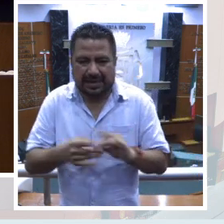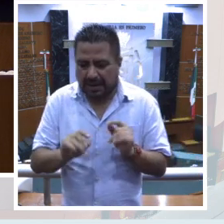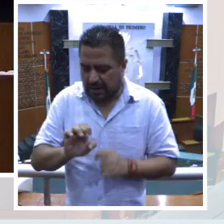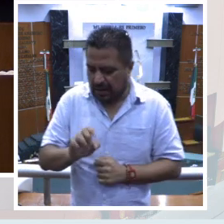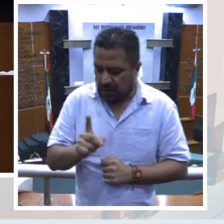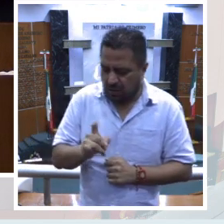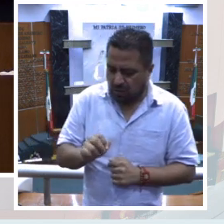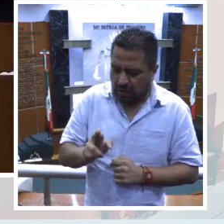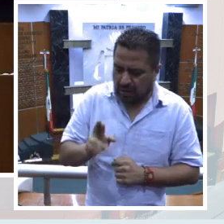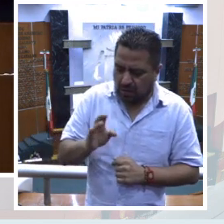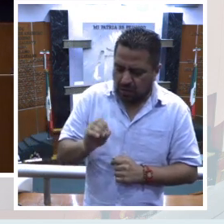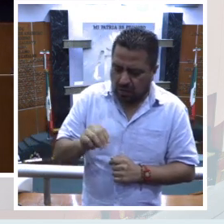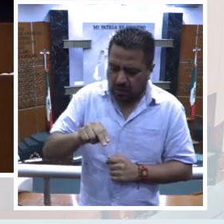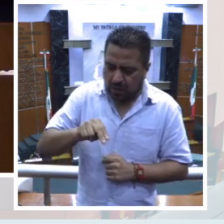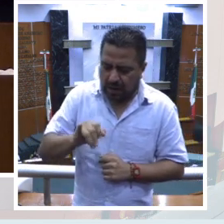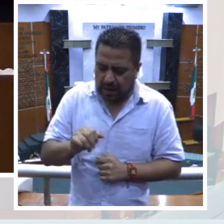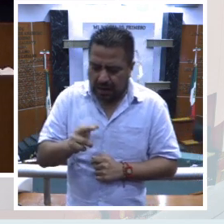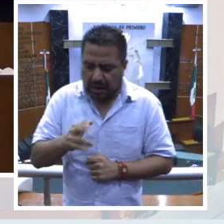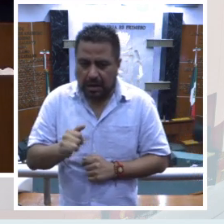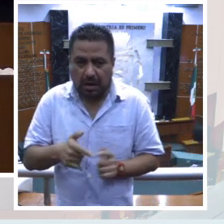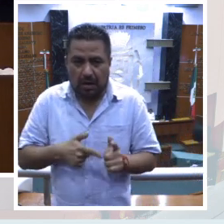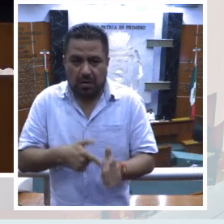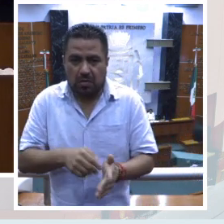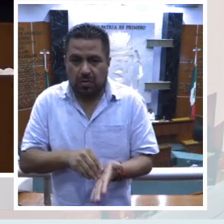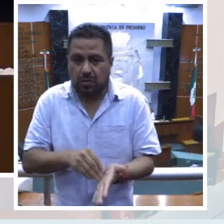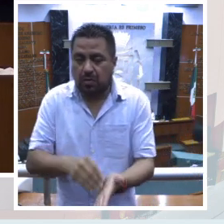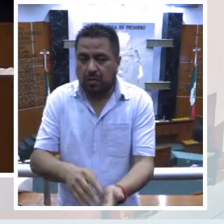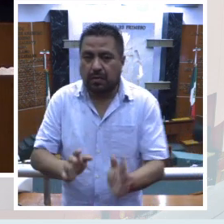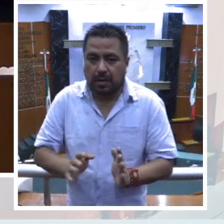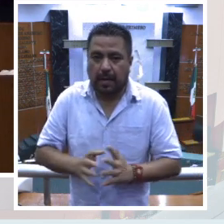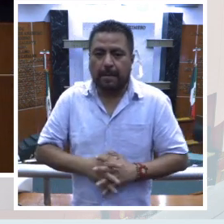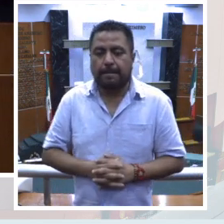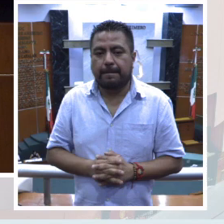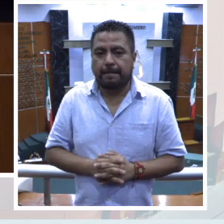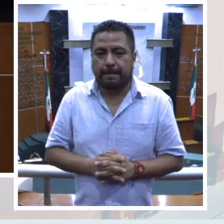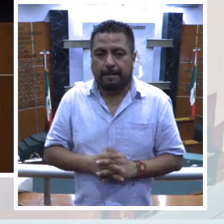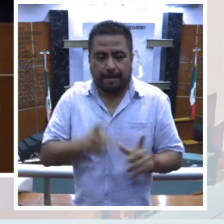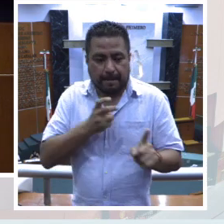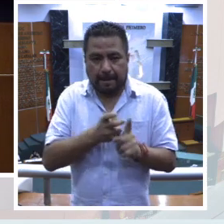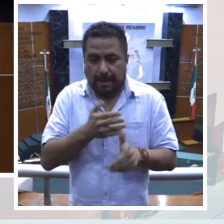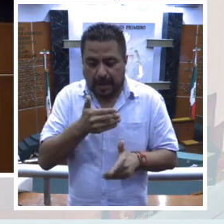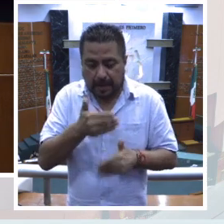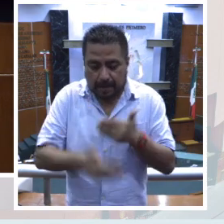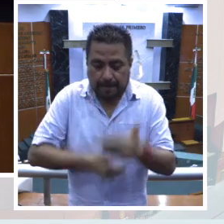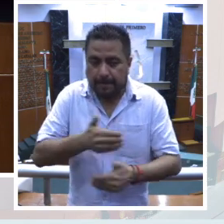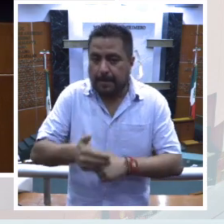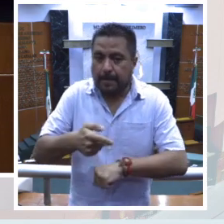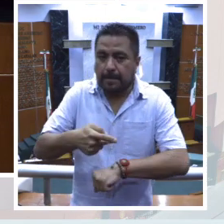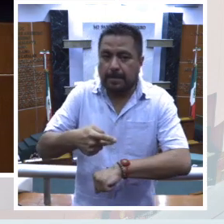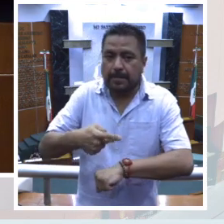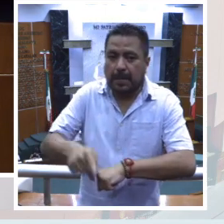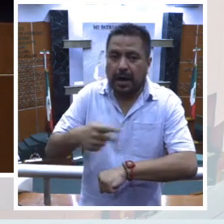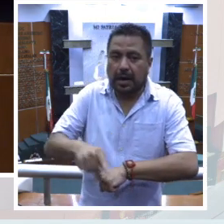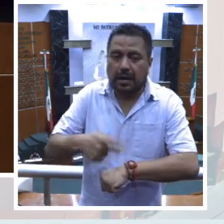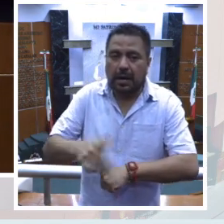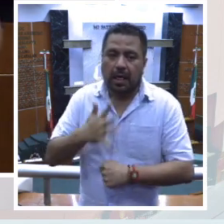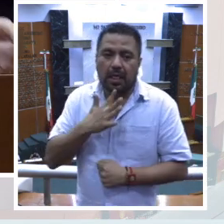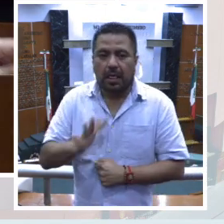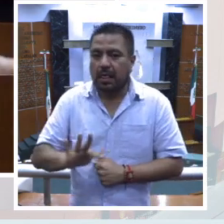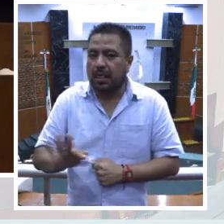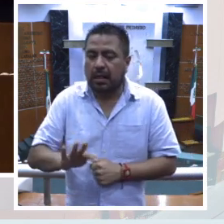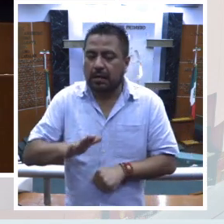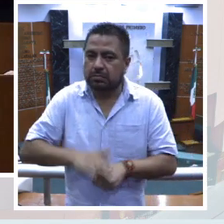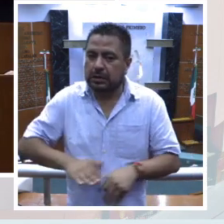Neri con ese término y continúa en ese camino de peligros que nos amenaza